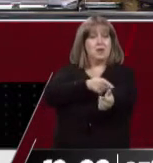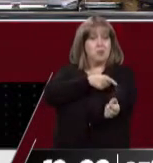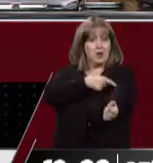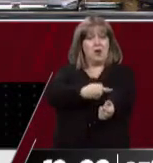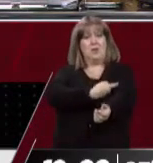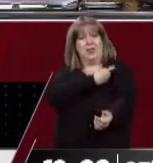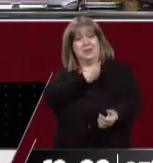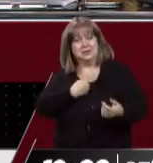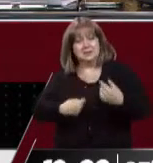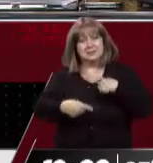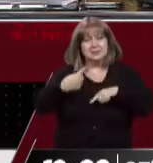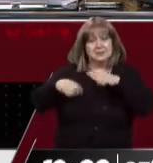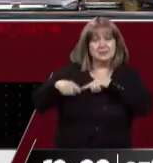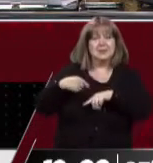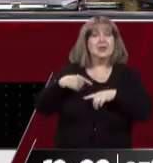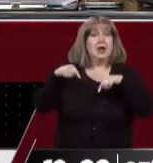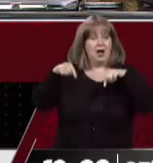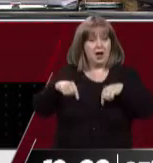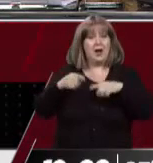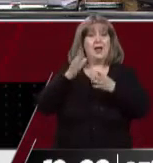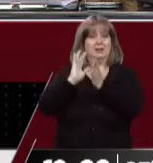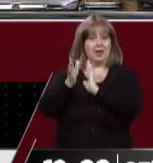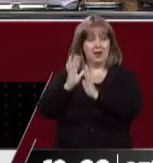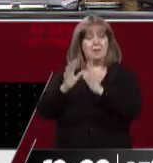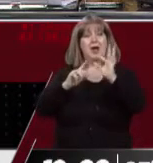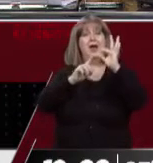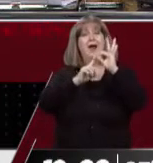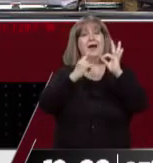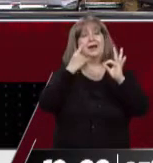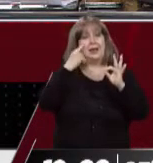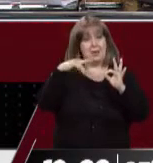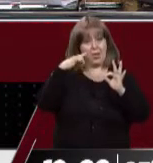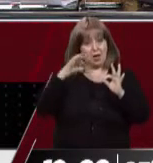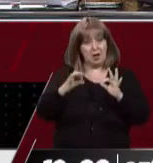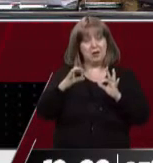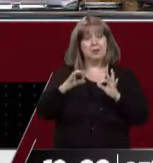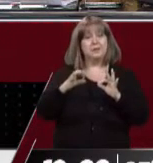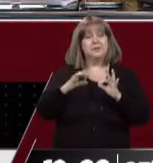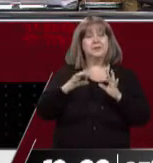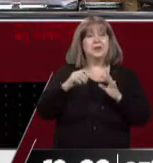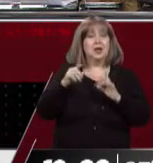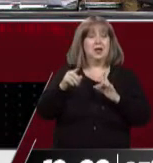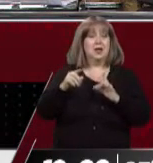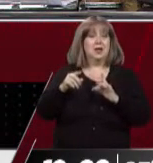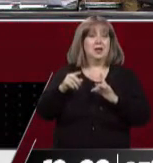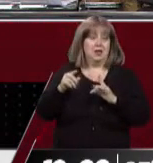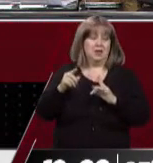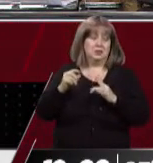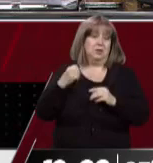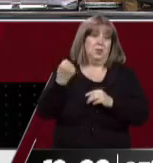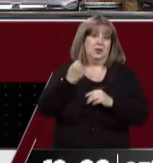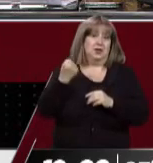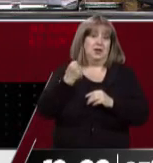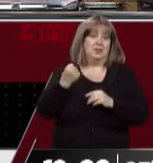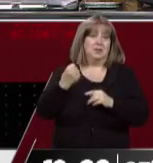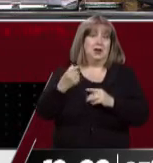está muy bien, está respondiendo muy bien a las quimioterapias, así que eso nos acerca más, aún más, a